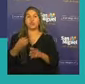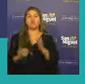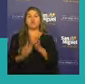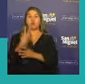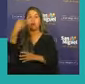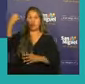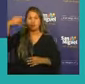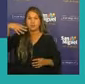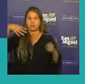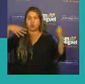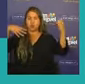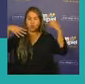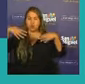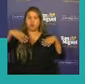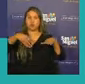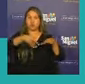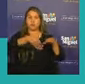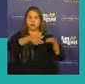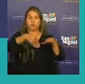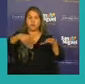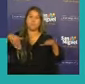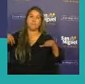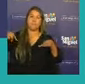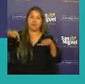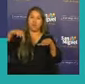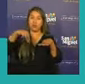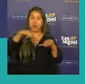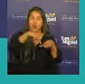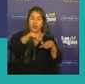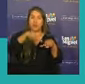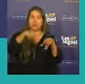luminarias peatonales instaladas en nuestra comuna.